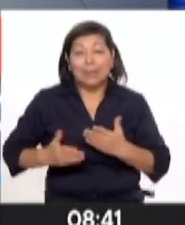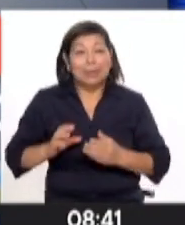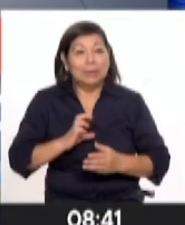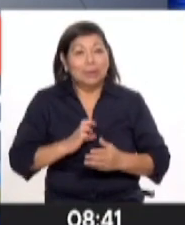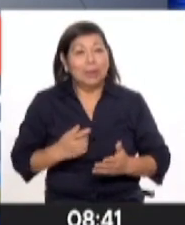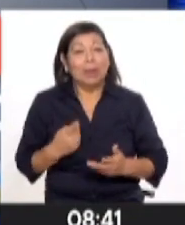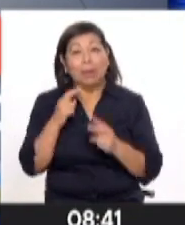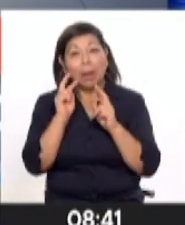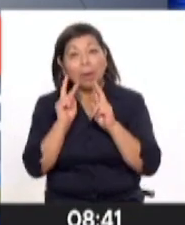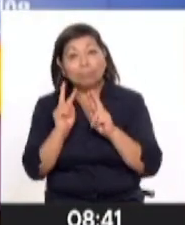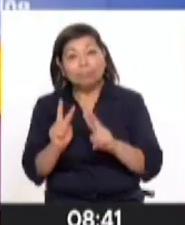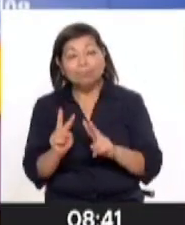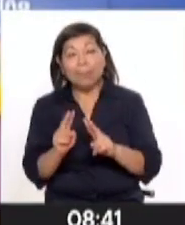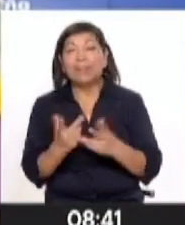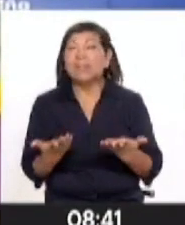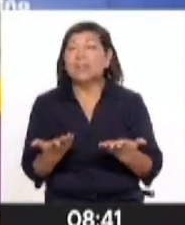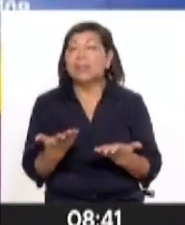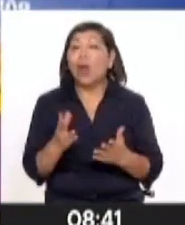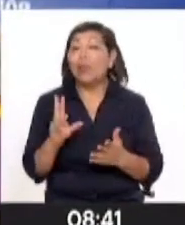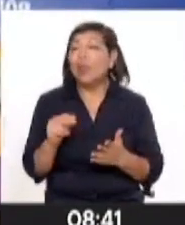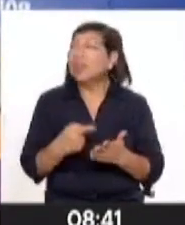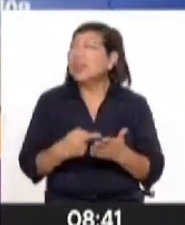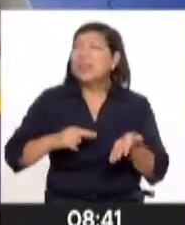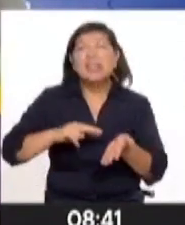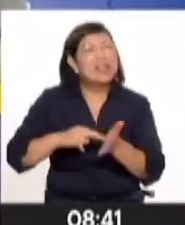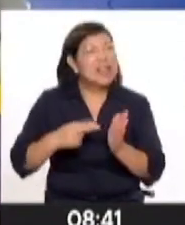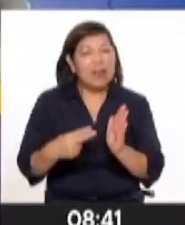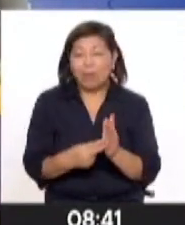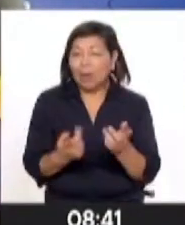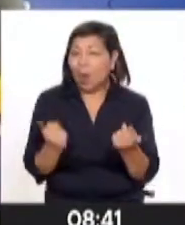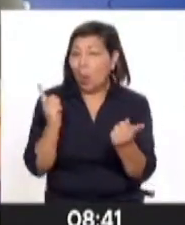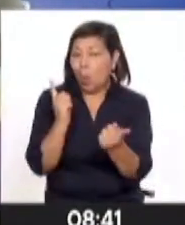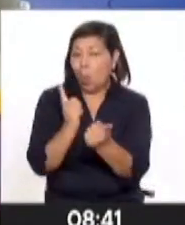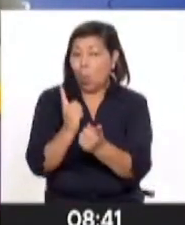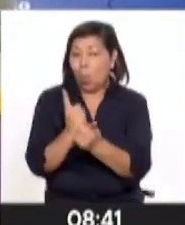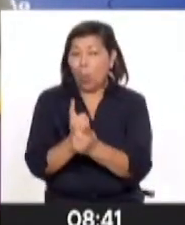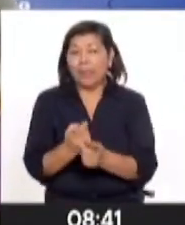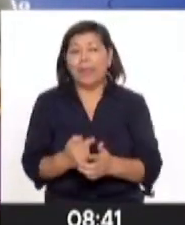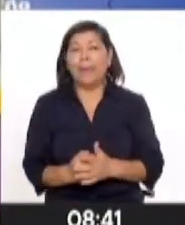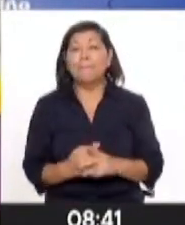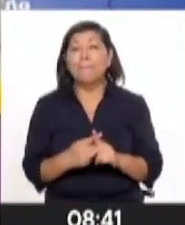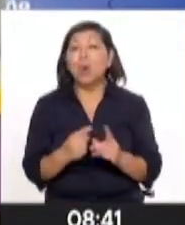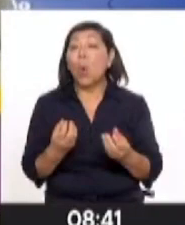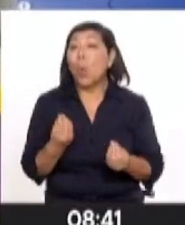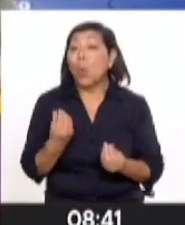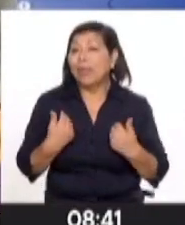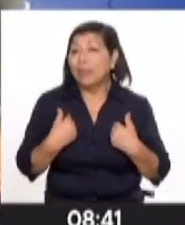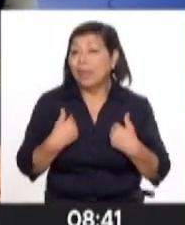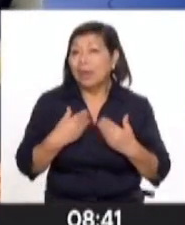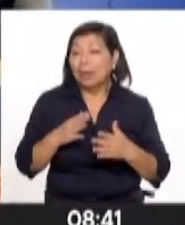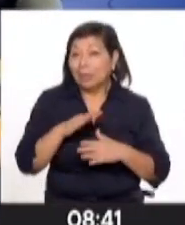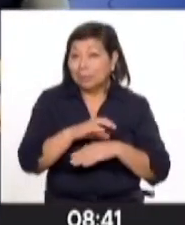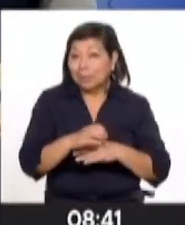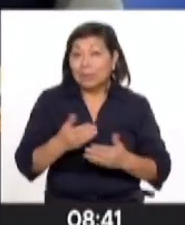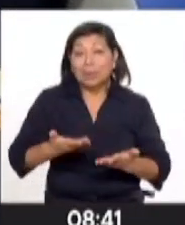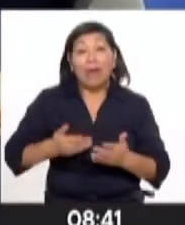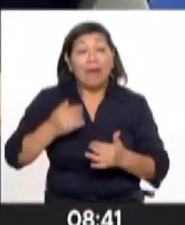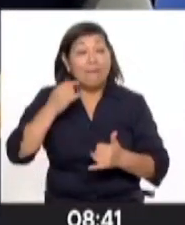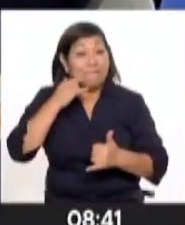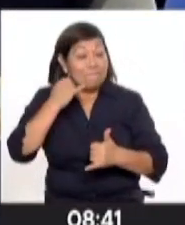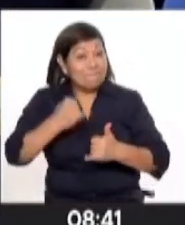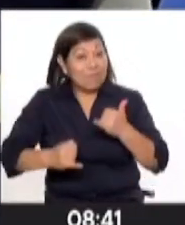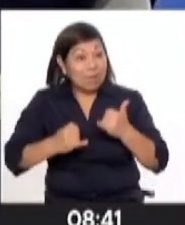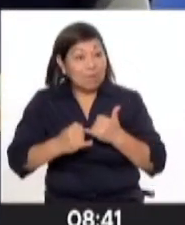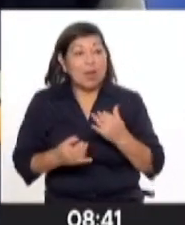estado de vigilancia. El estado no activo se indica cuando nos encontramos en condiciones neutras o cuando un evento del Niño ya va a finalizar.